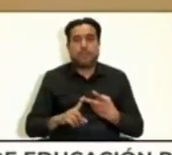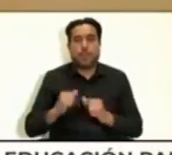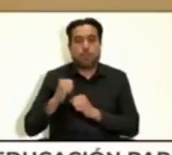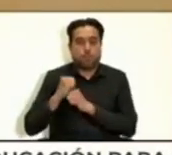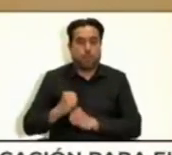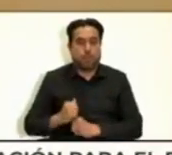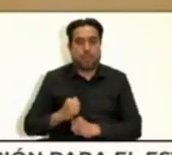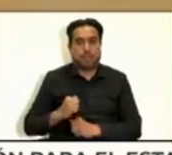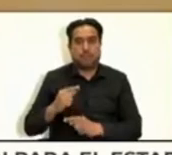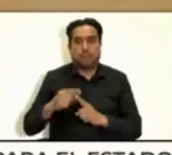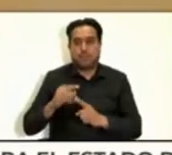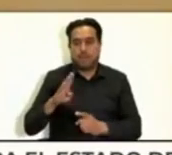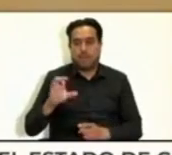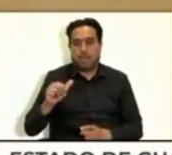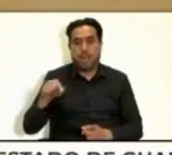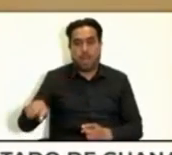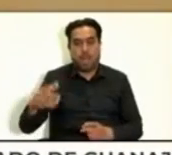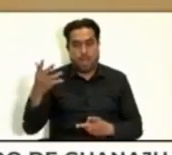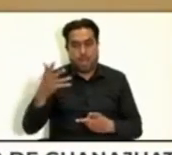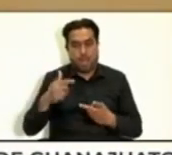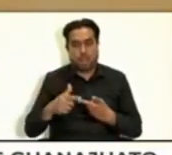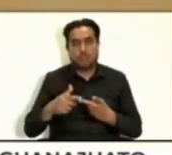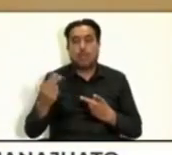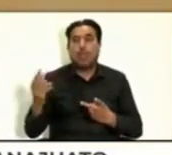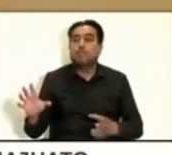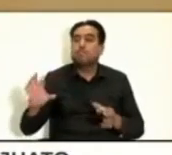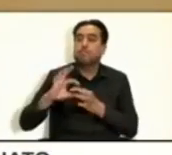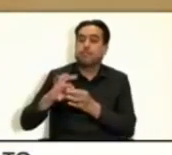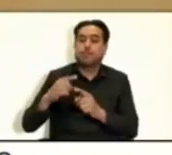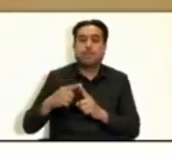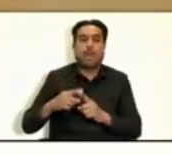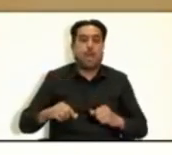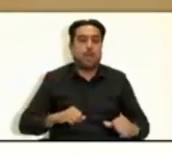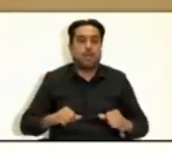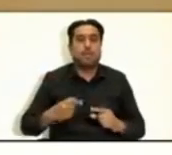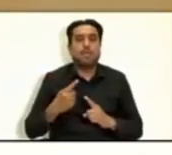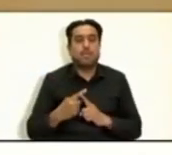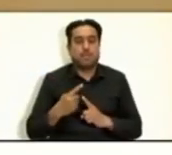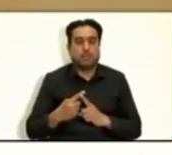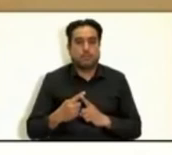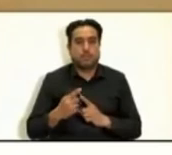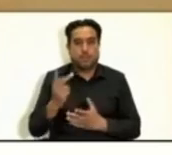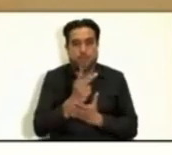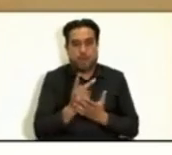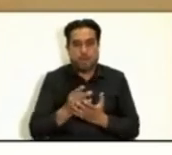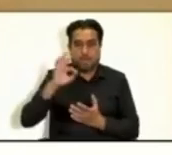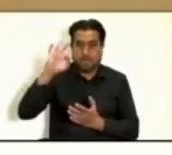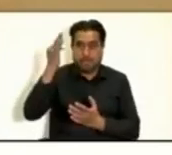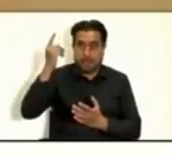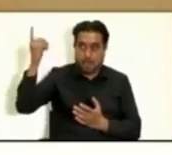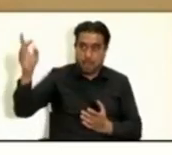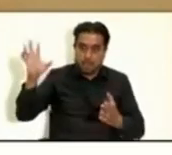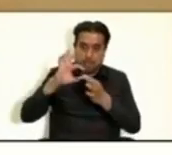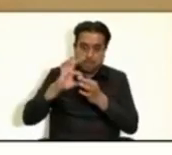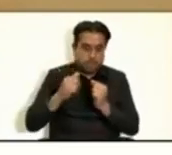encargadas de las becas busquen hacer sinergia con las acciones de complementariedad en los programas federales y